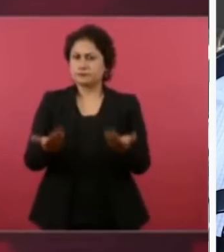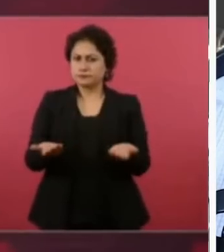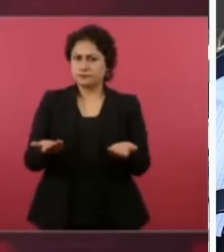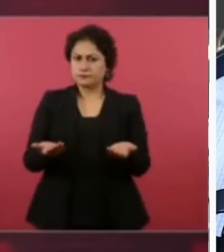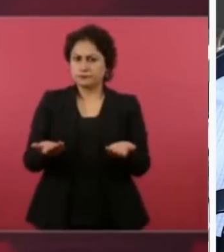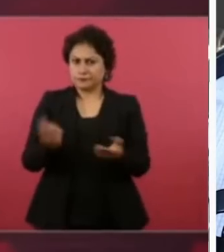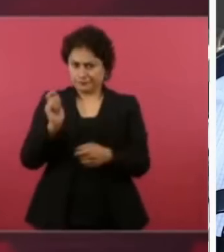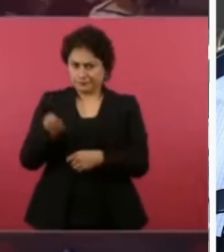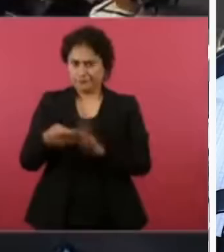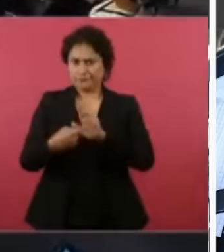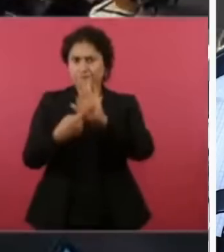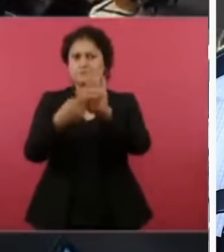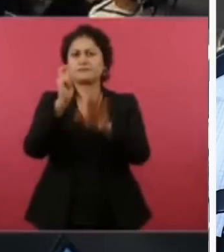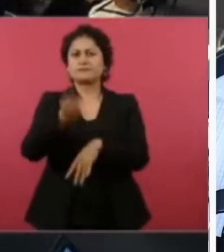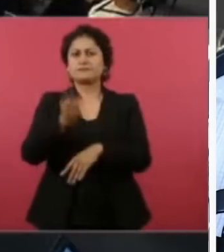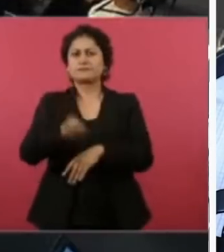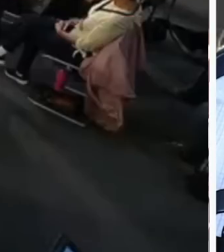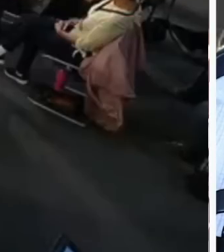mantuvimos solo